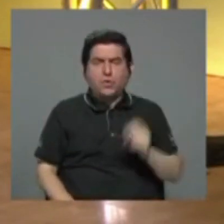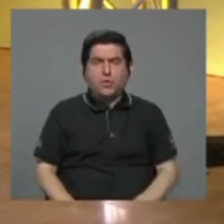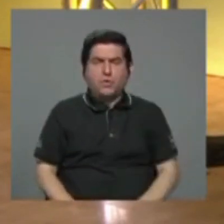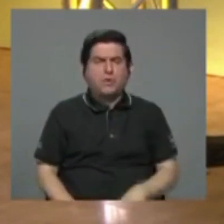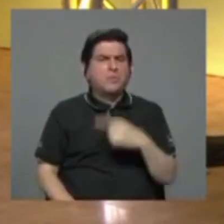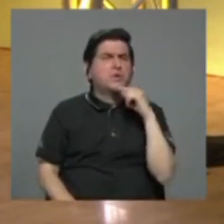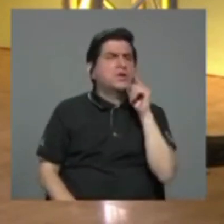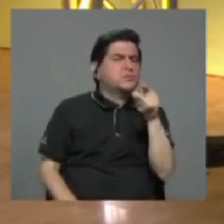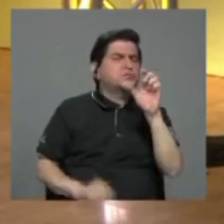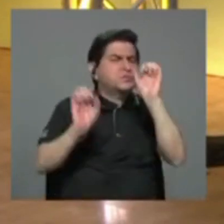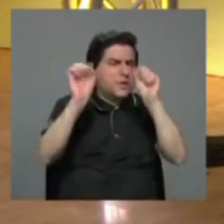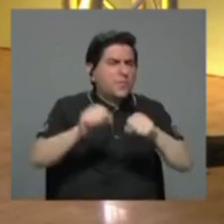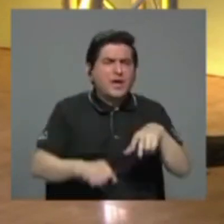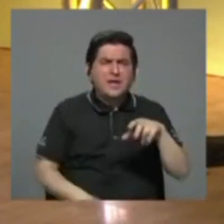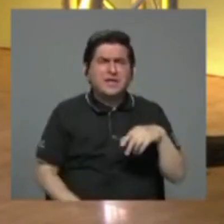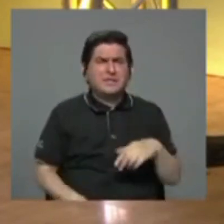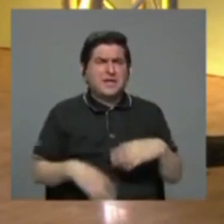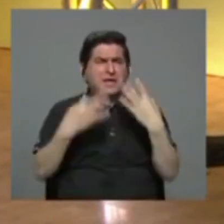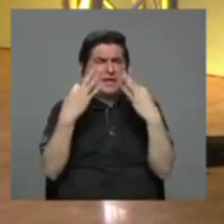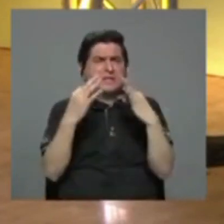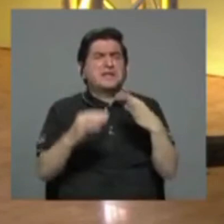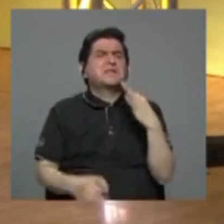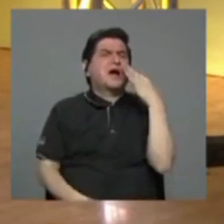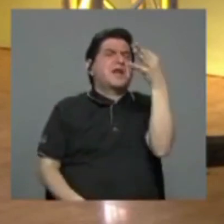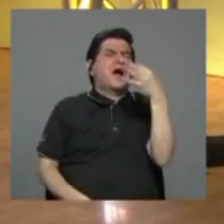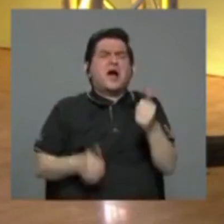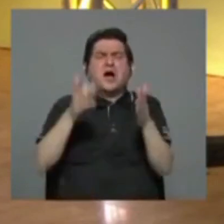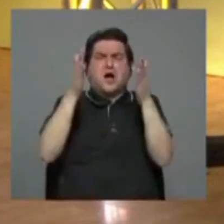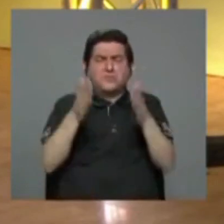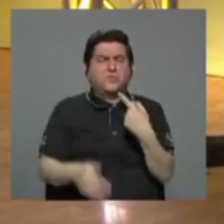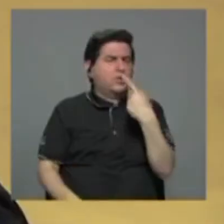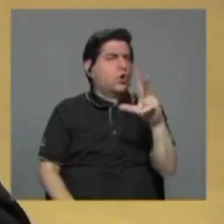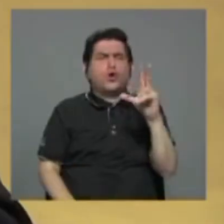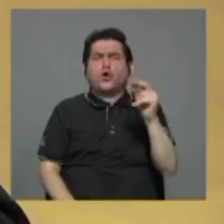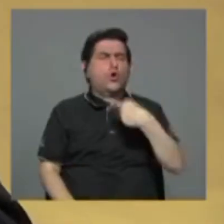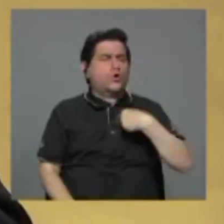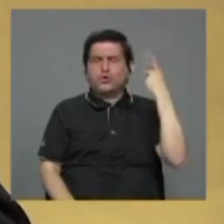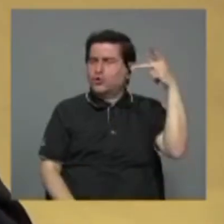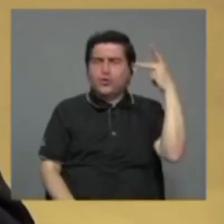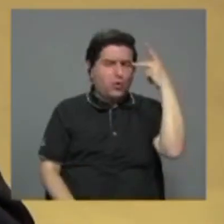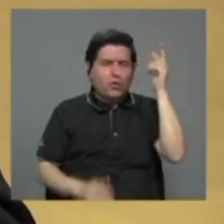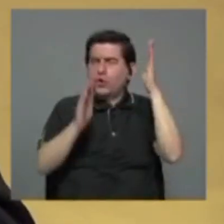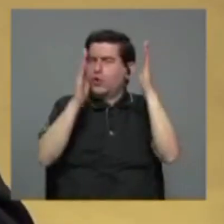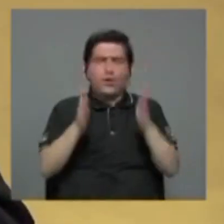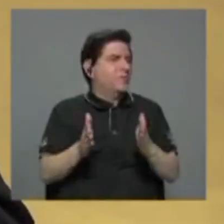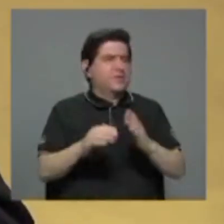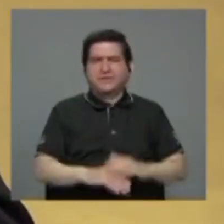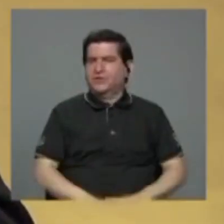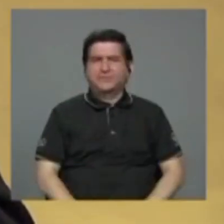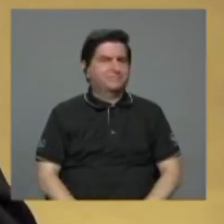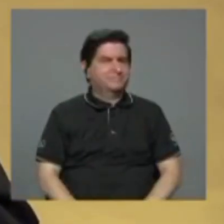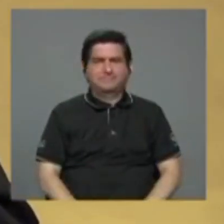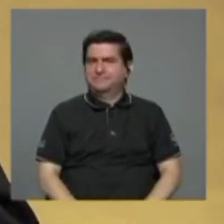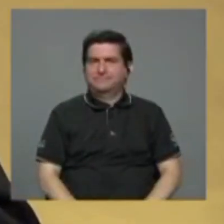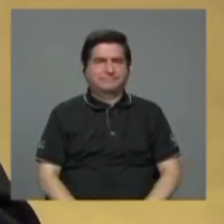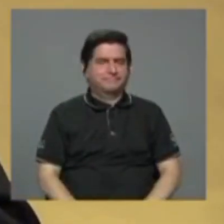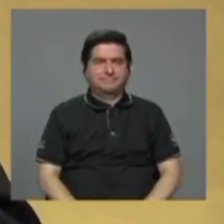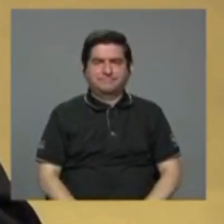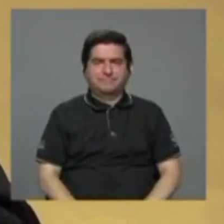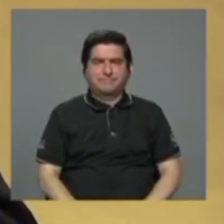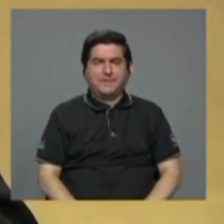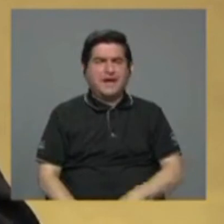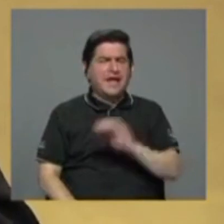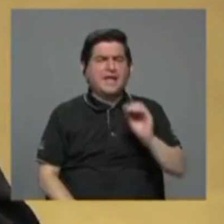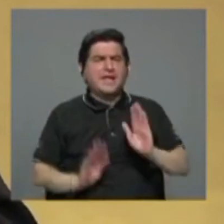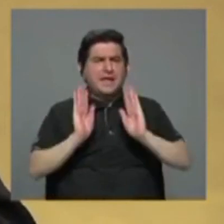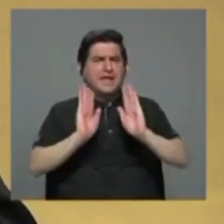puede no lanzarse en el futuro, y él dijo, no, yo no soy político, y más bien la